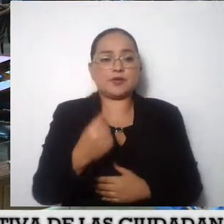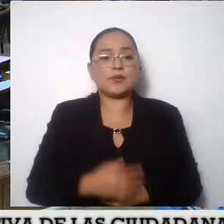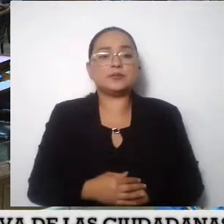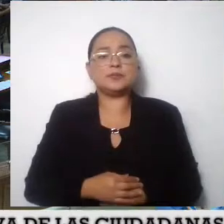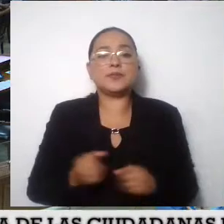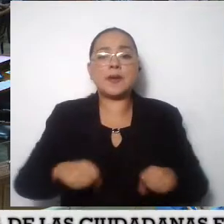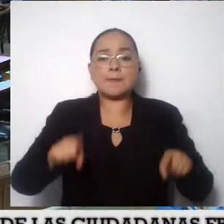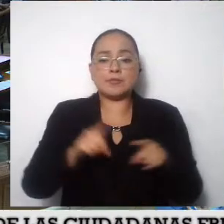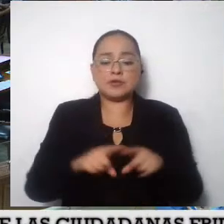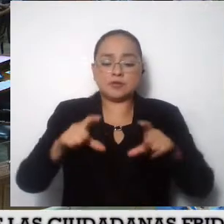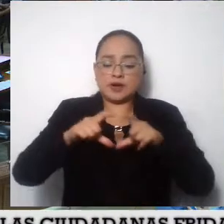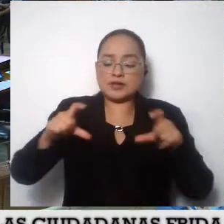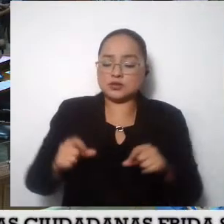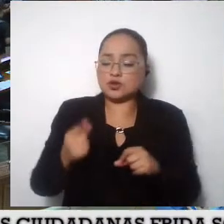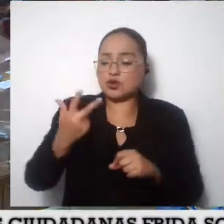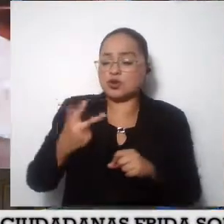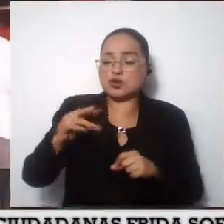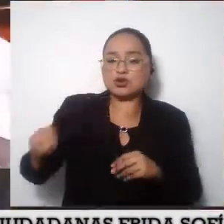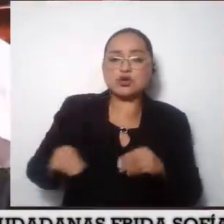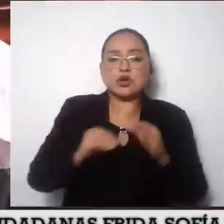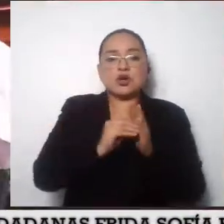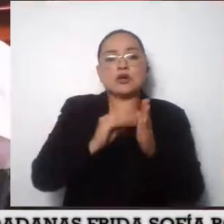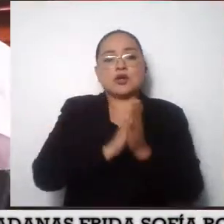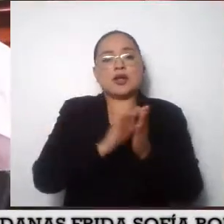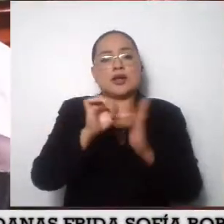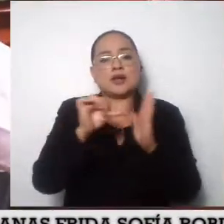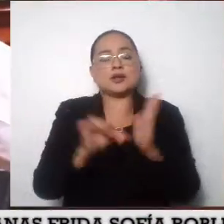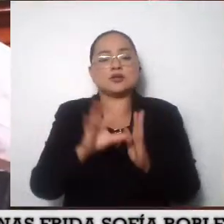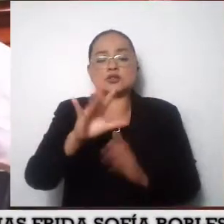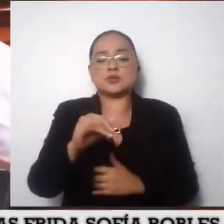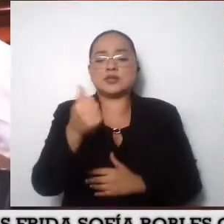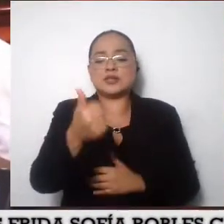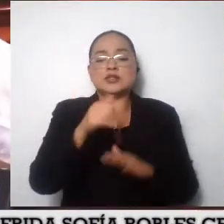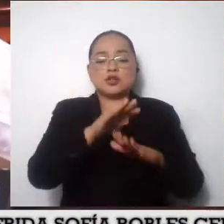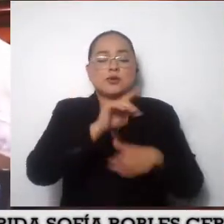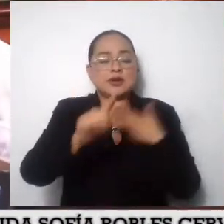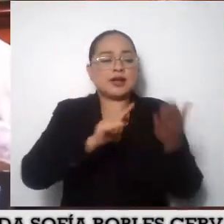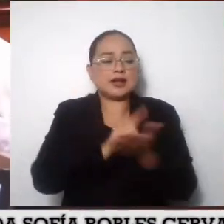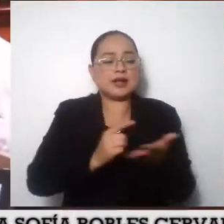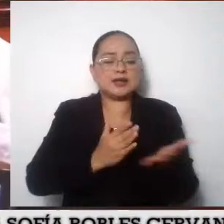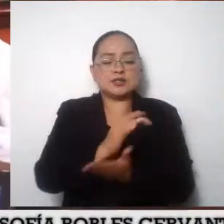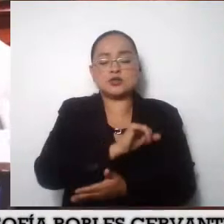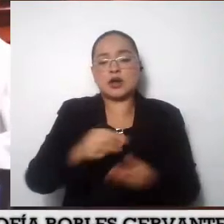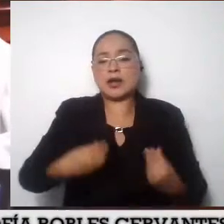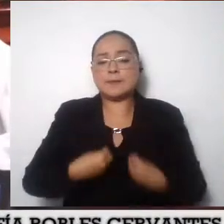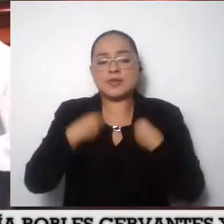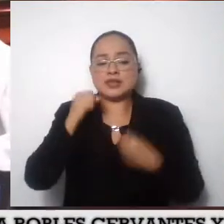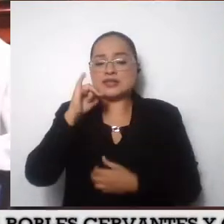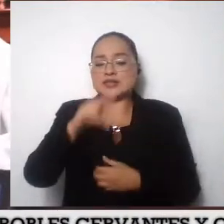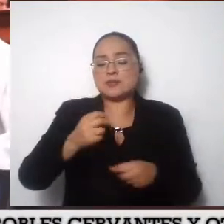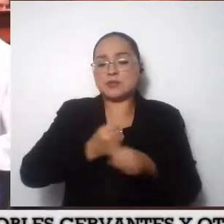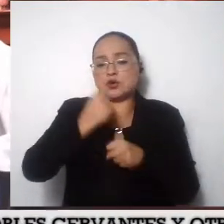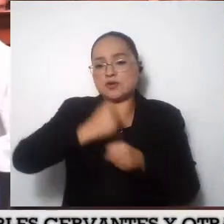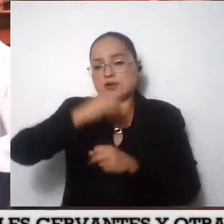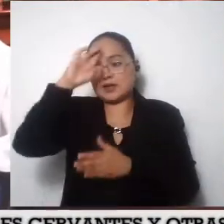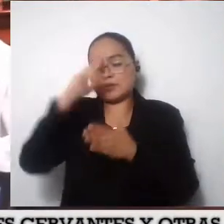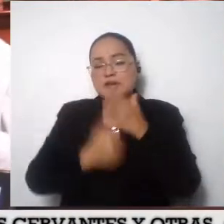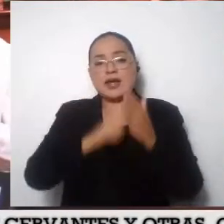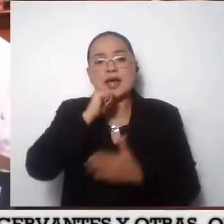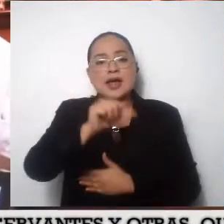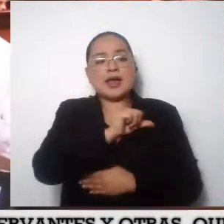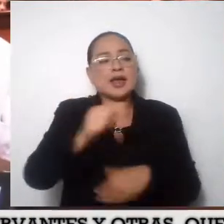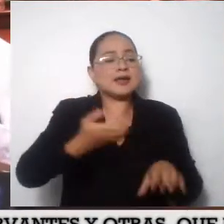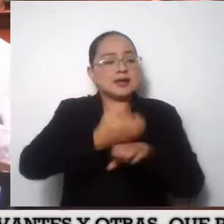fracción octava al artículo 56 de la Ley de Acceso a las Mujeres a una Vida Libre de Violencia para el Estado de